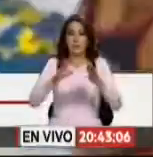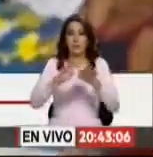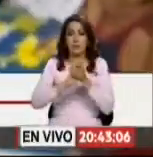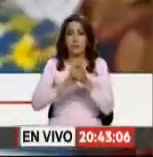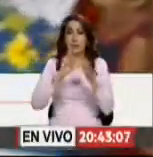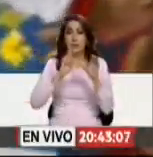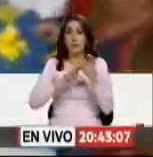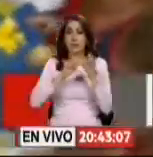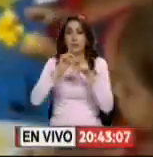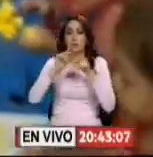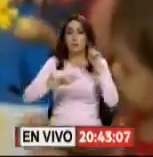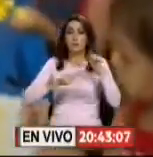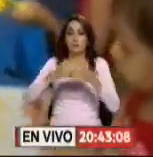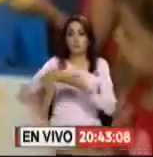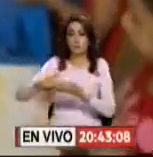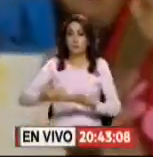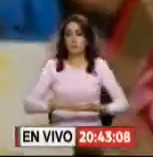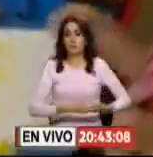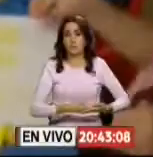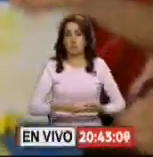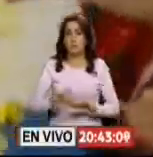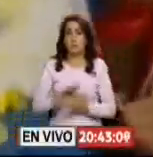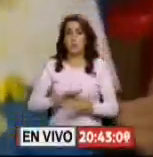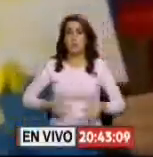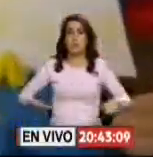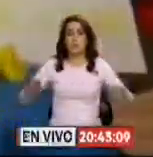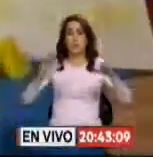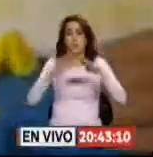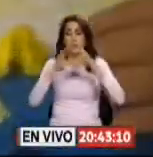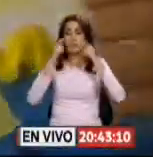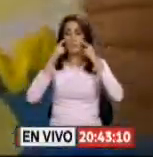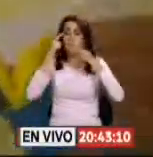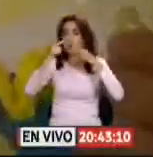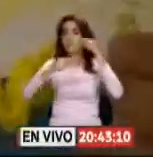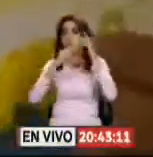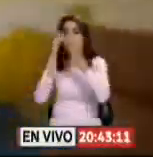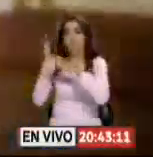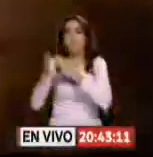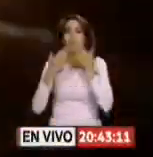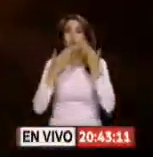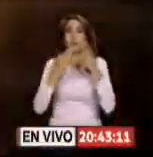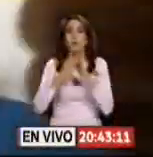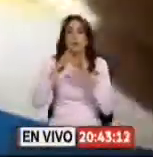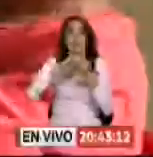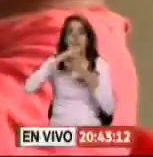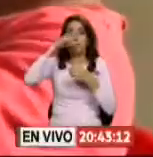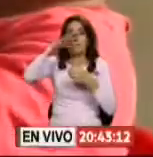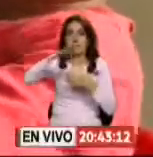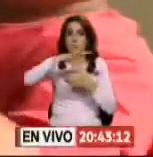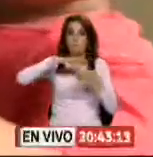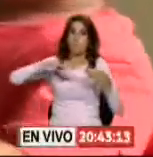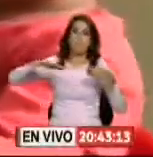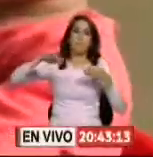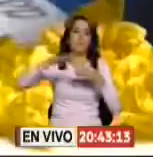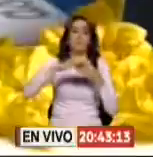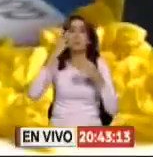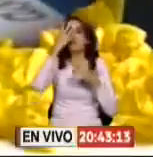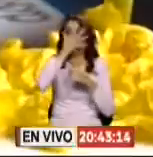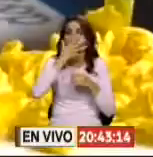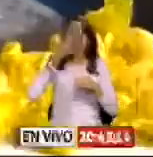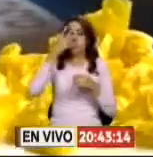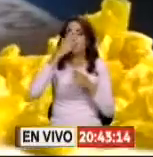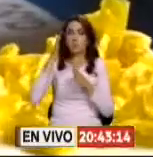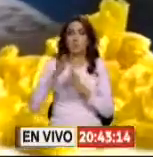Ternura. Son más de 4.000 familias beneficiarias que habitan en los sectores periféricos de Guayaquil, como Esmeraldas Chiquita,